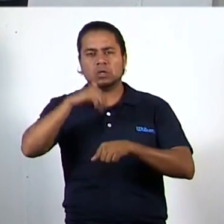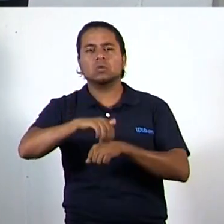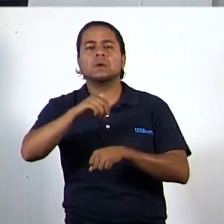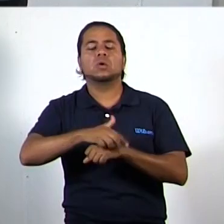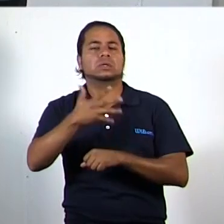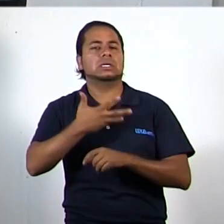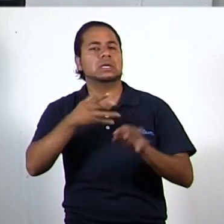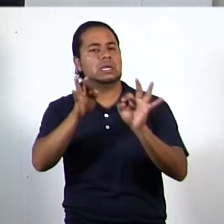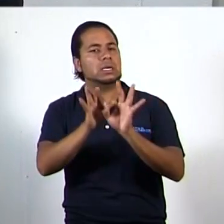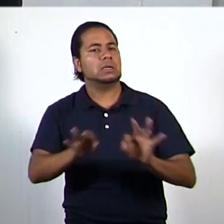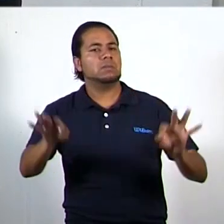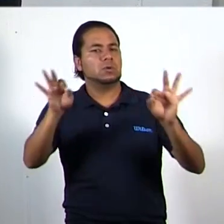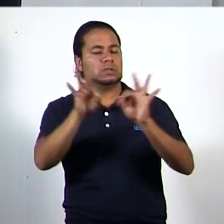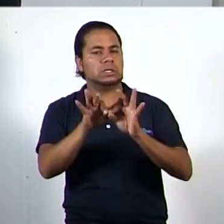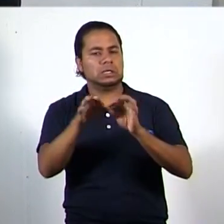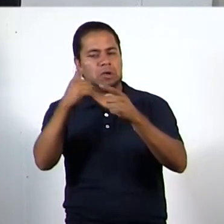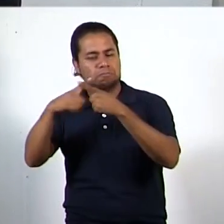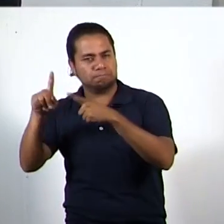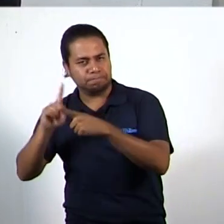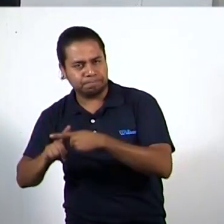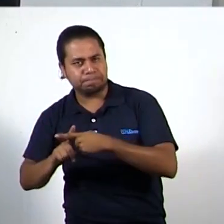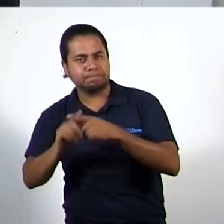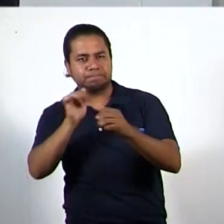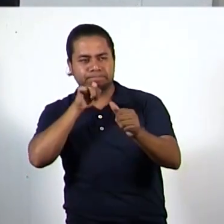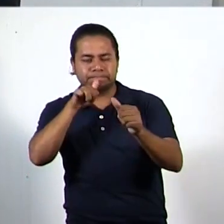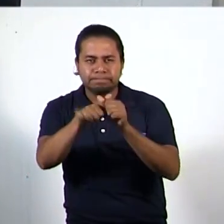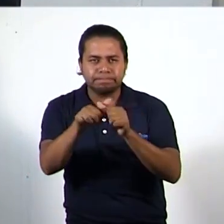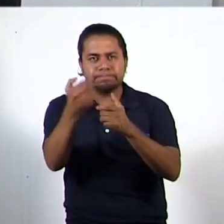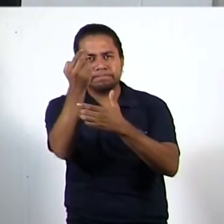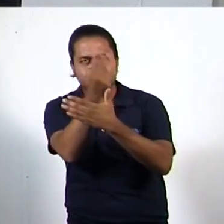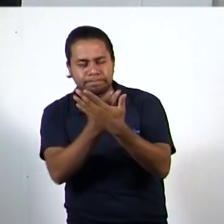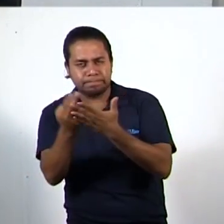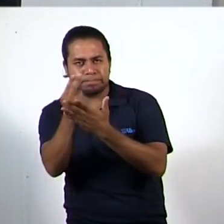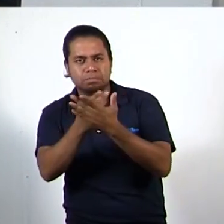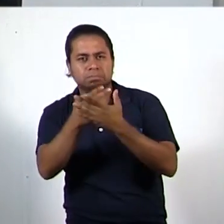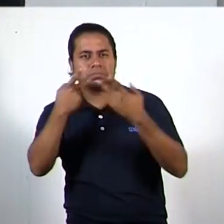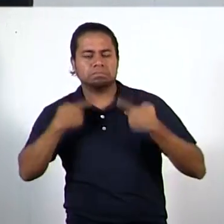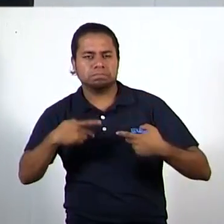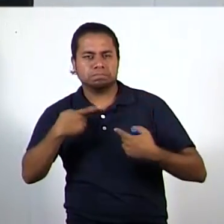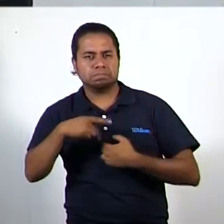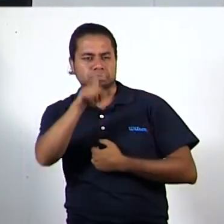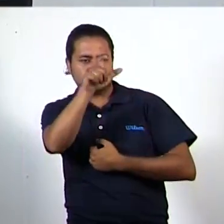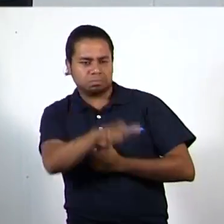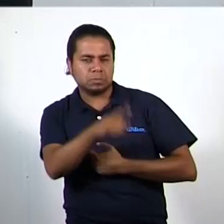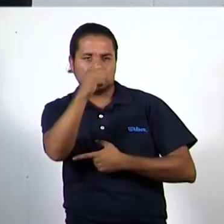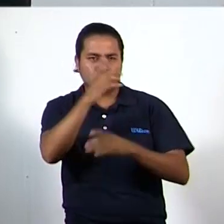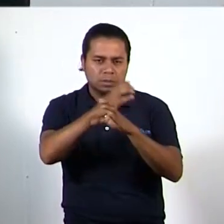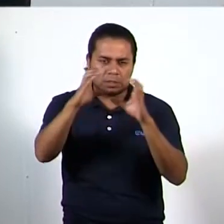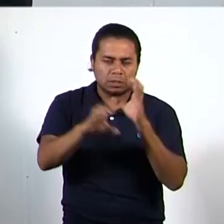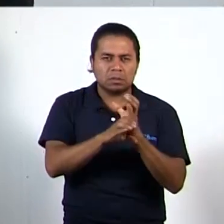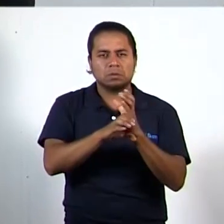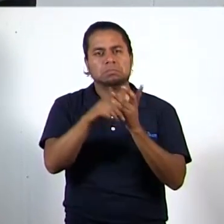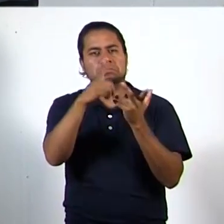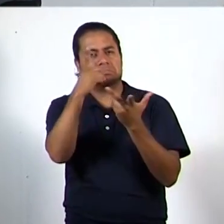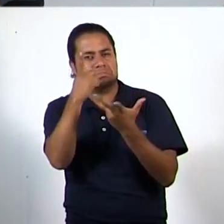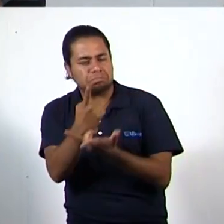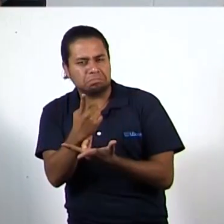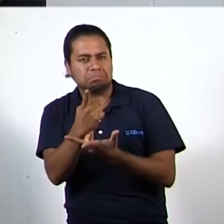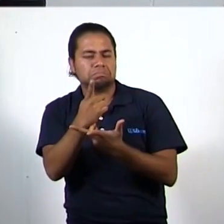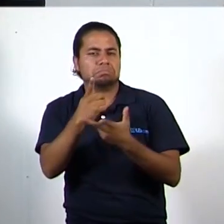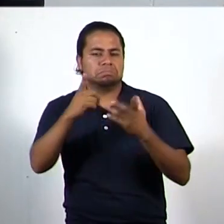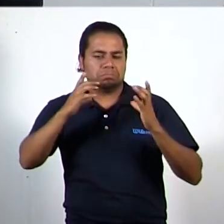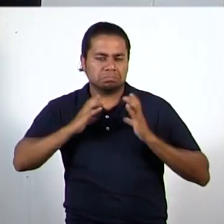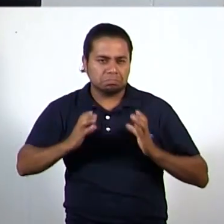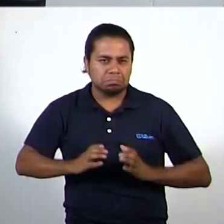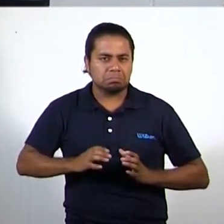representando, con diferentes símbolos, a uno, una persona, un objeto, una cosa, como en el sistema